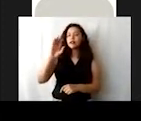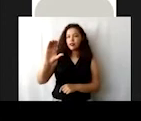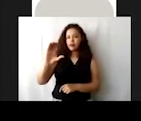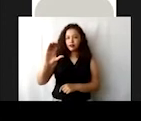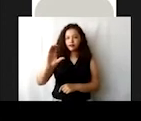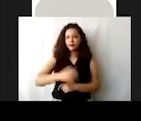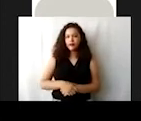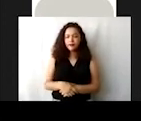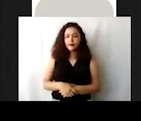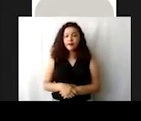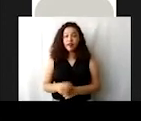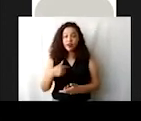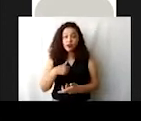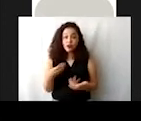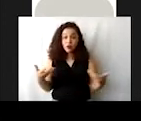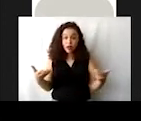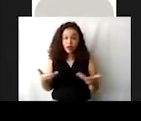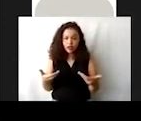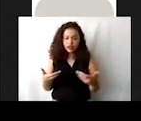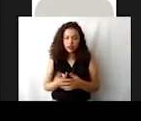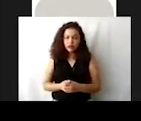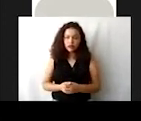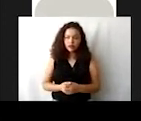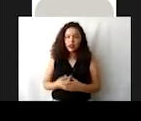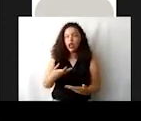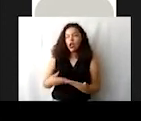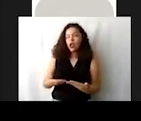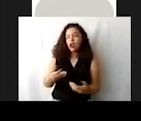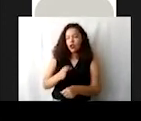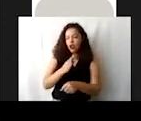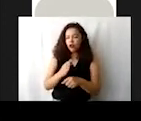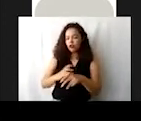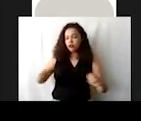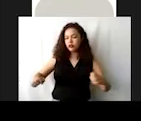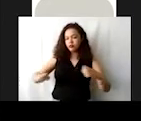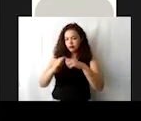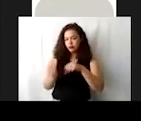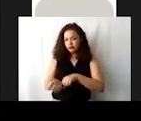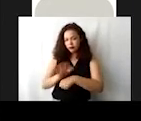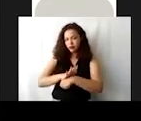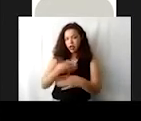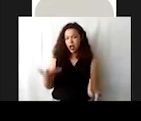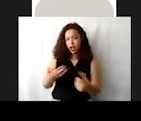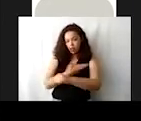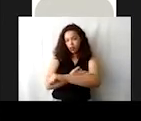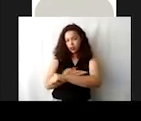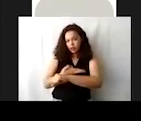Puedo hacerlo de manera, bueno, ahorita con la pandemia, pues muchos trámites se están haciendo de manera